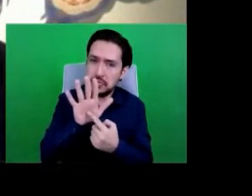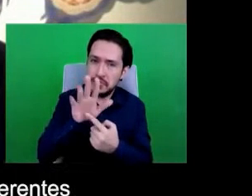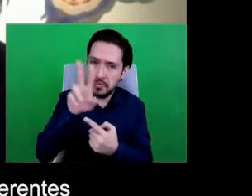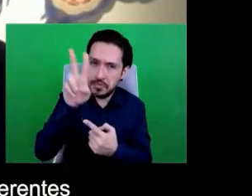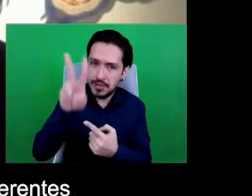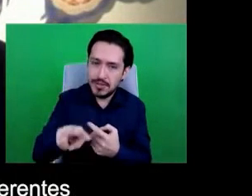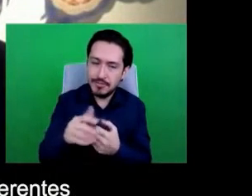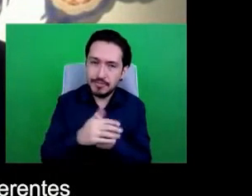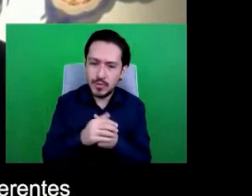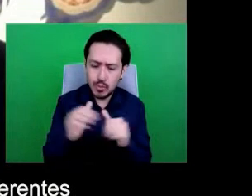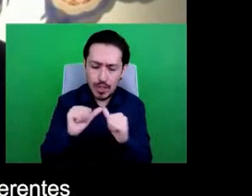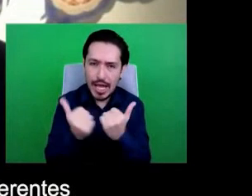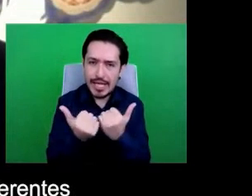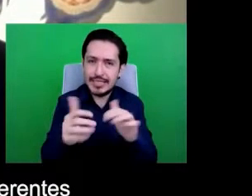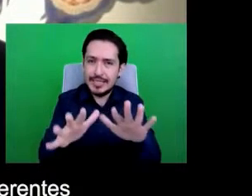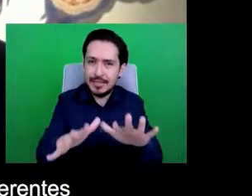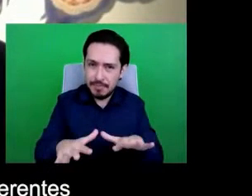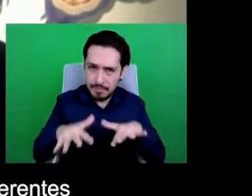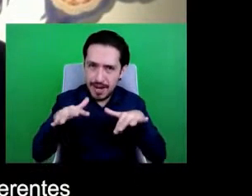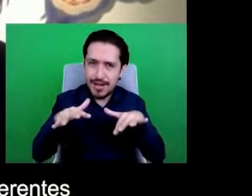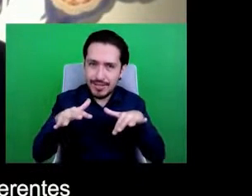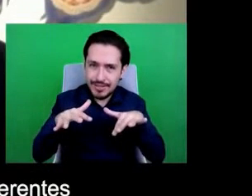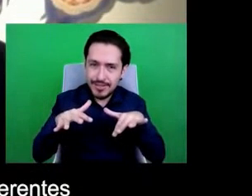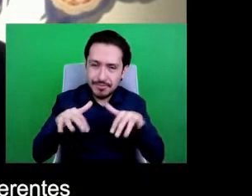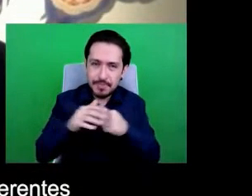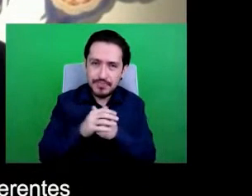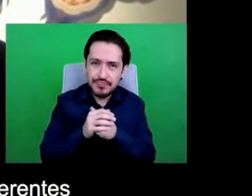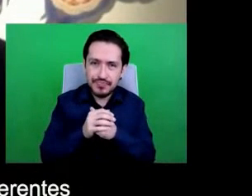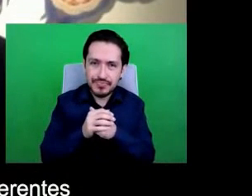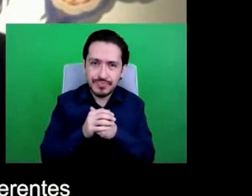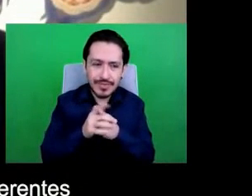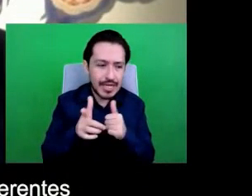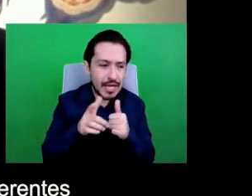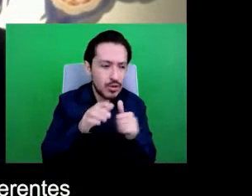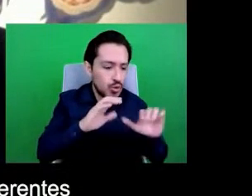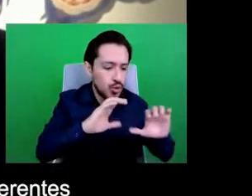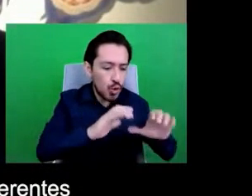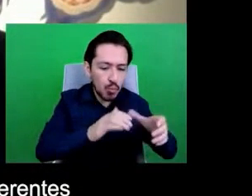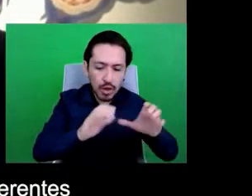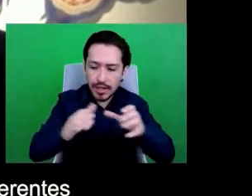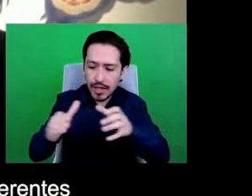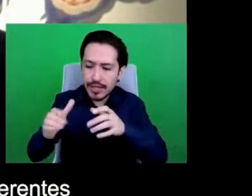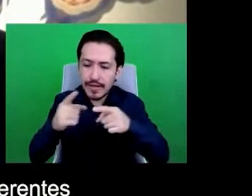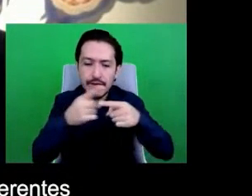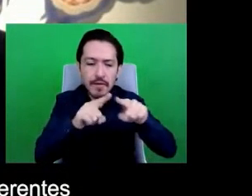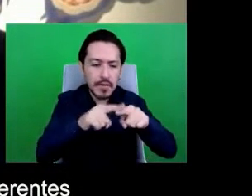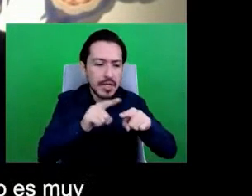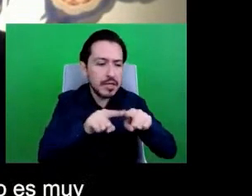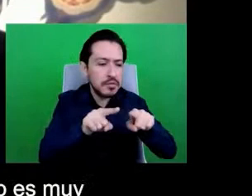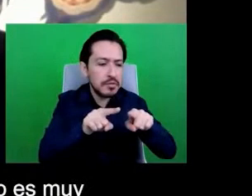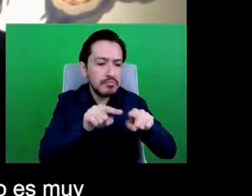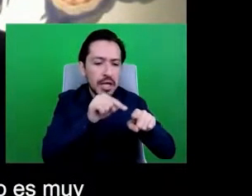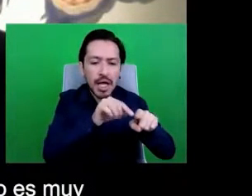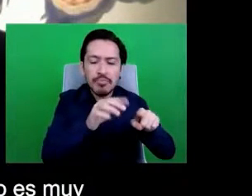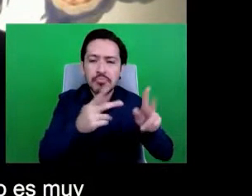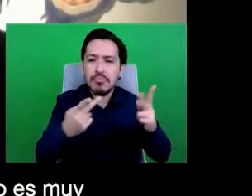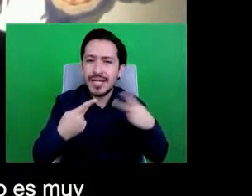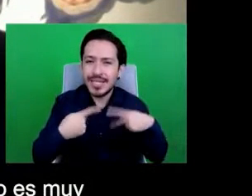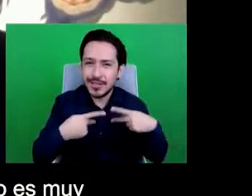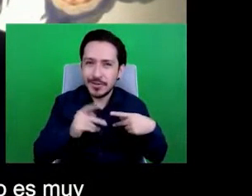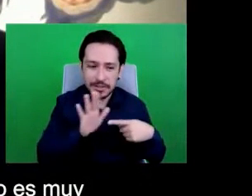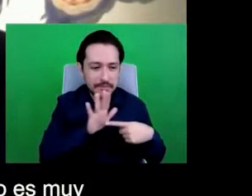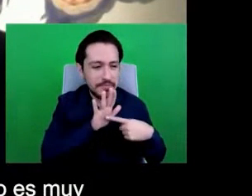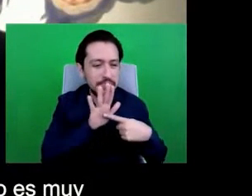una asamblea que intenta representar a las diferentes comunidades que conforman a la